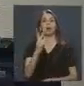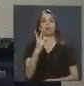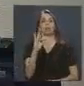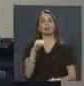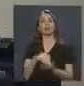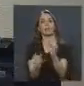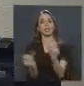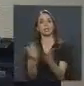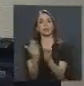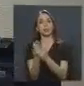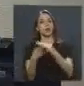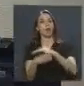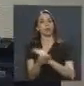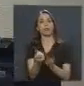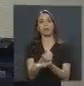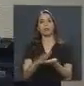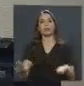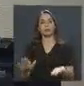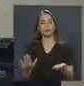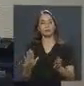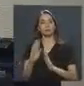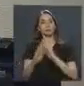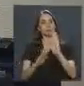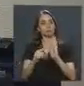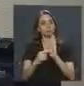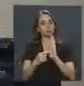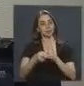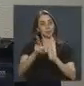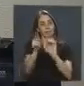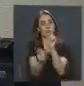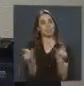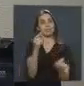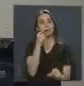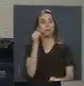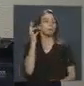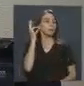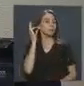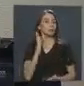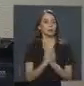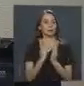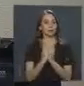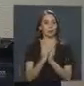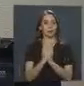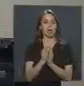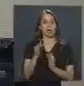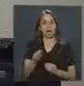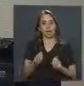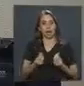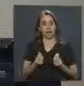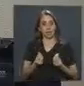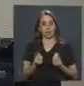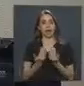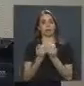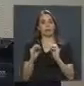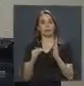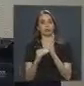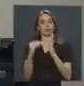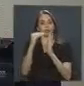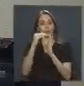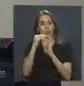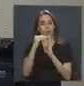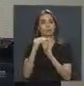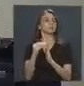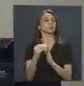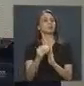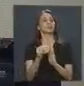estudiantes. En síntesis, se resguardan los derechos de las y los estudiantes, se asegura la calidad de la institución de educación superior, se